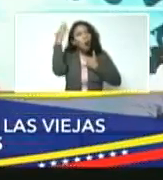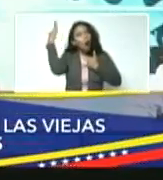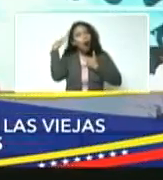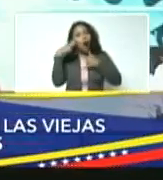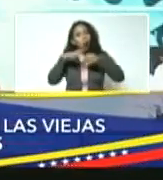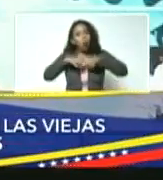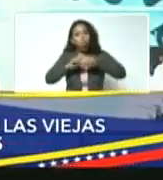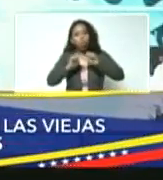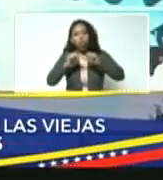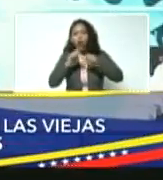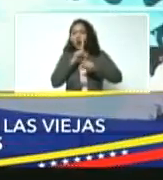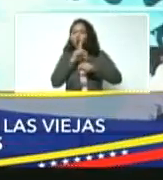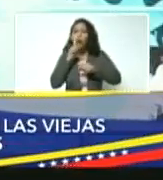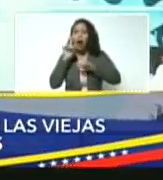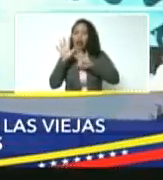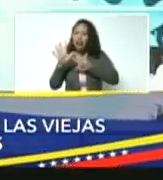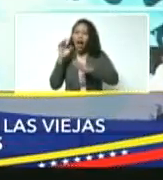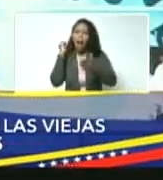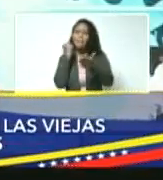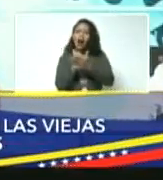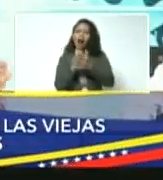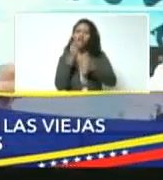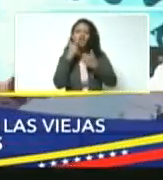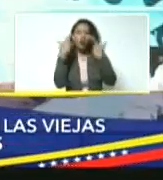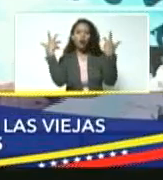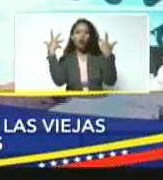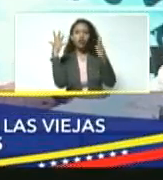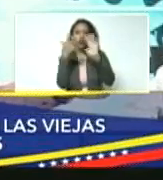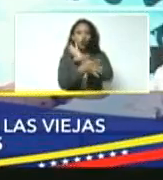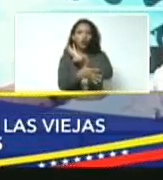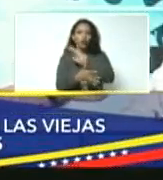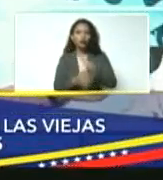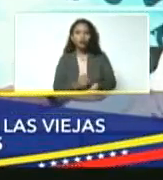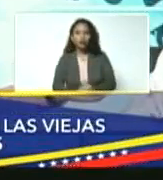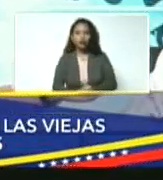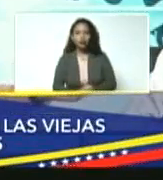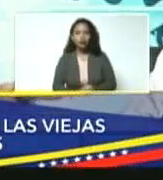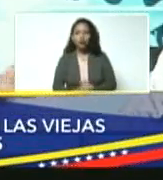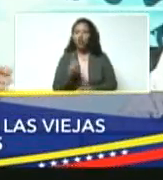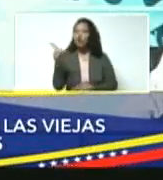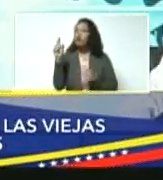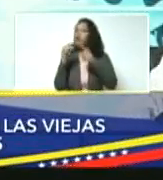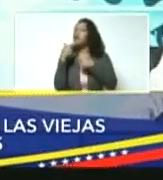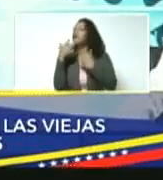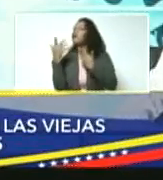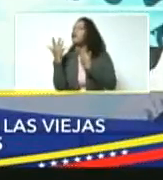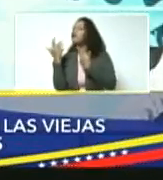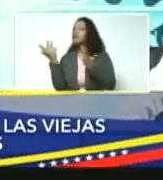todavía, ¿no? Aunque hay unas marcas famosas. ¿Qué dices tú?